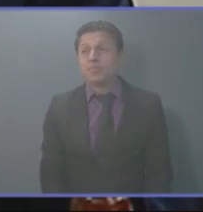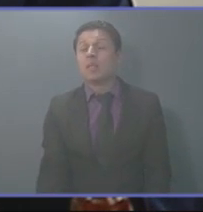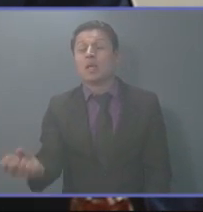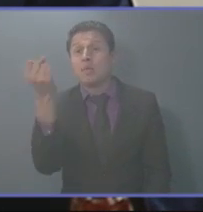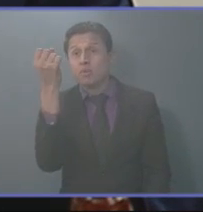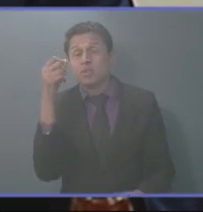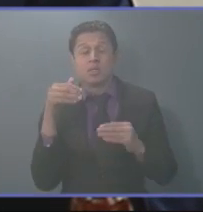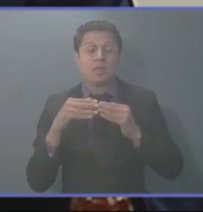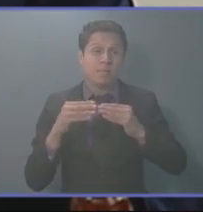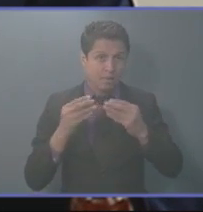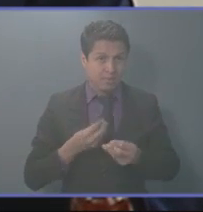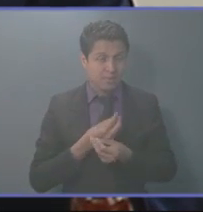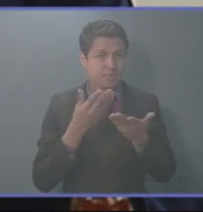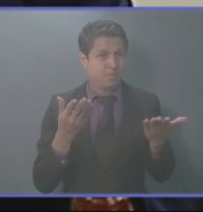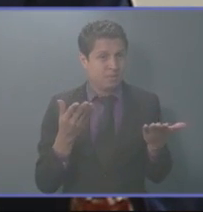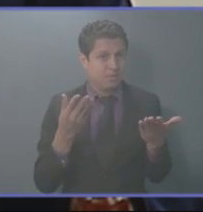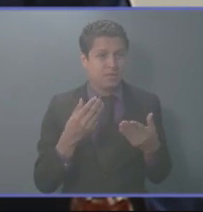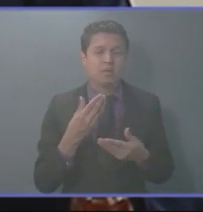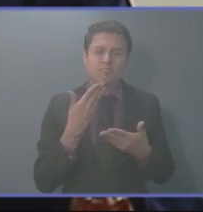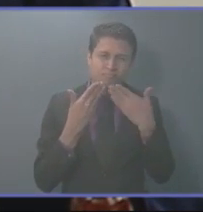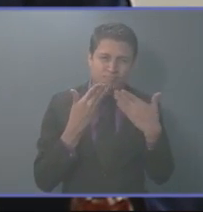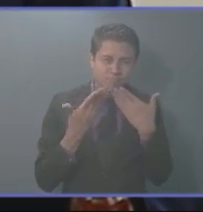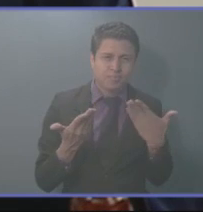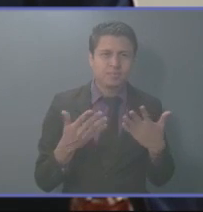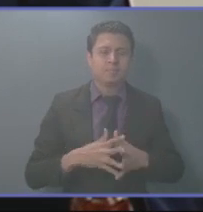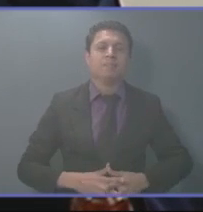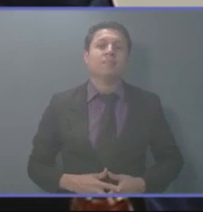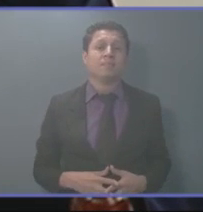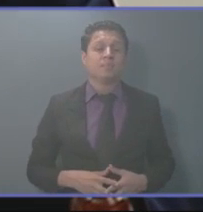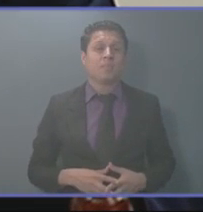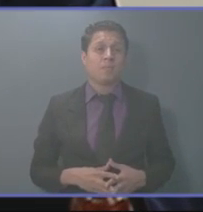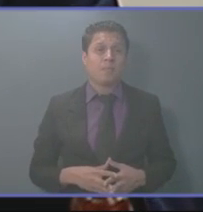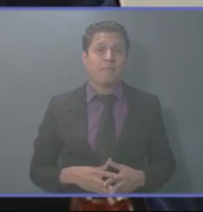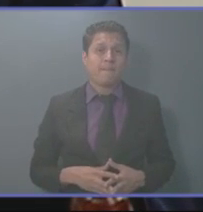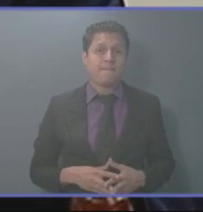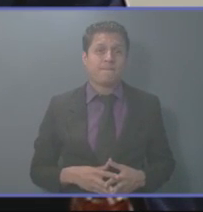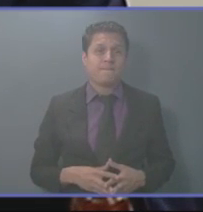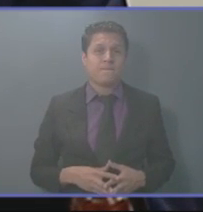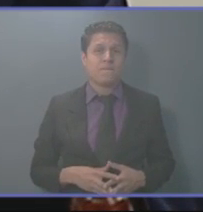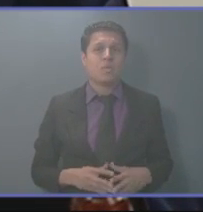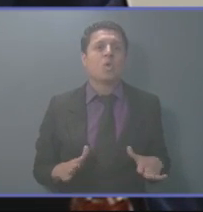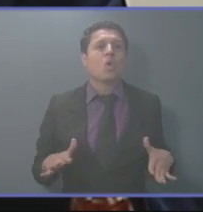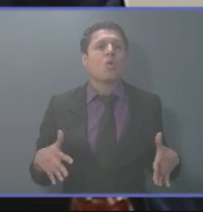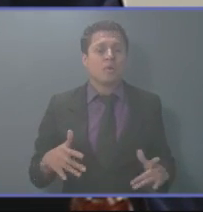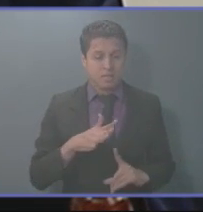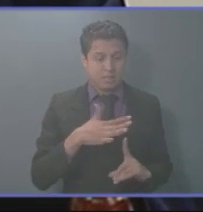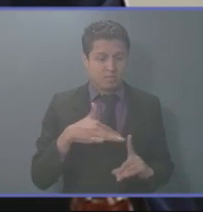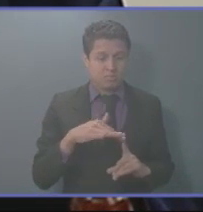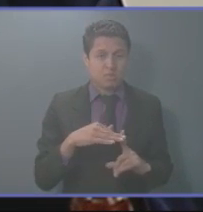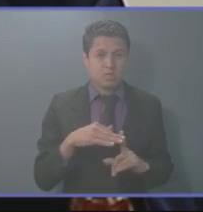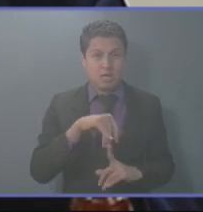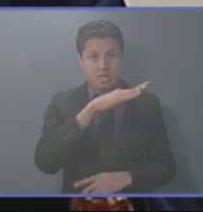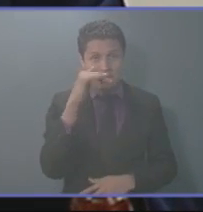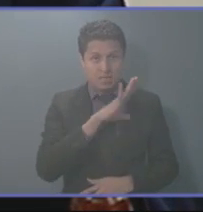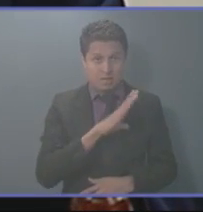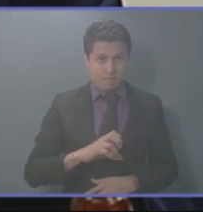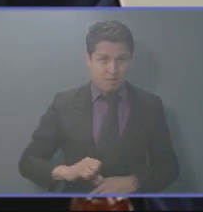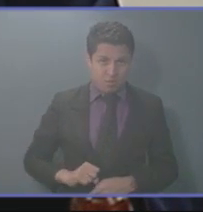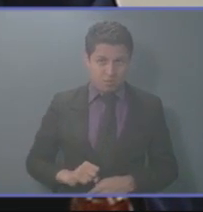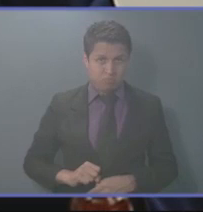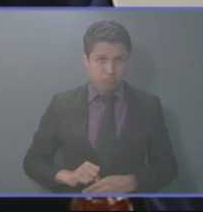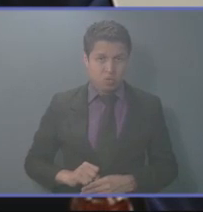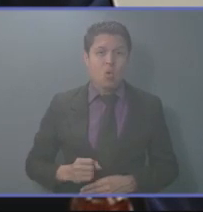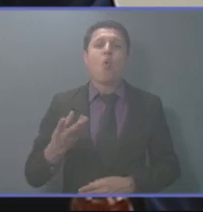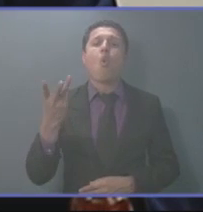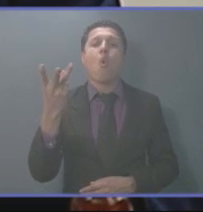trasladarles lo siguiente. El bono demográfico, según la División